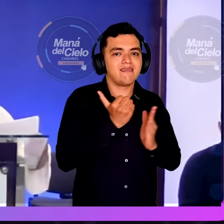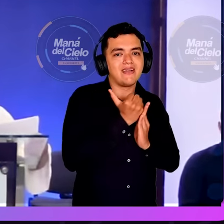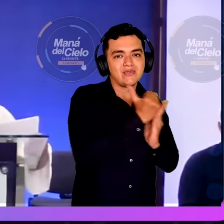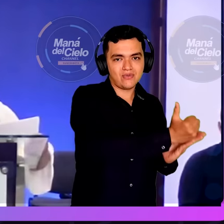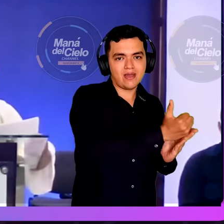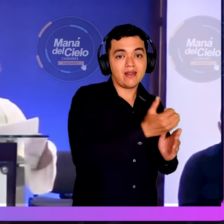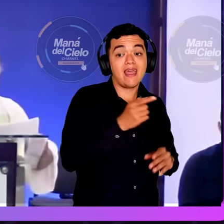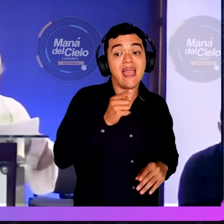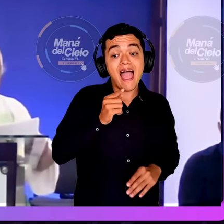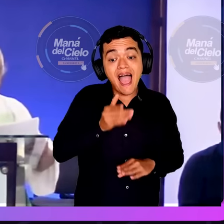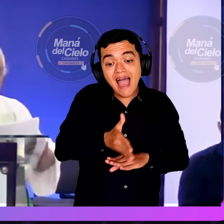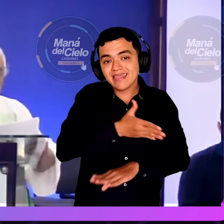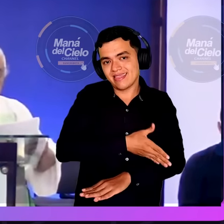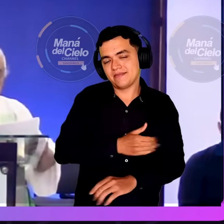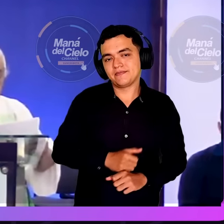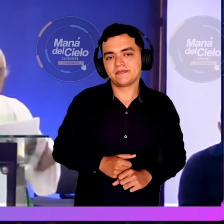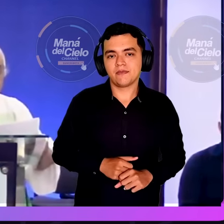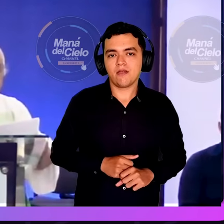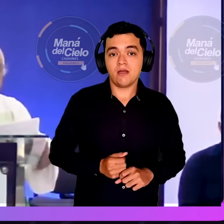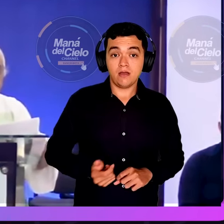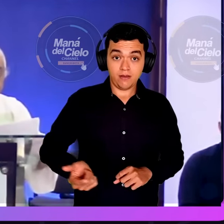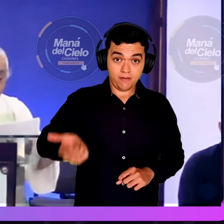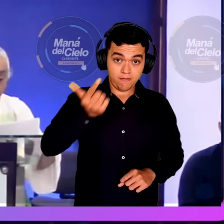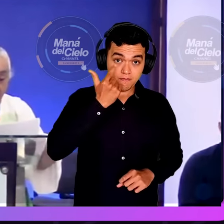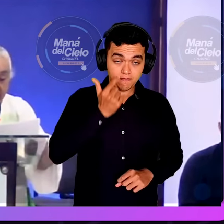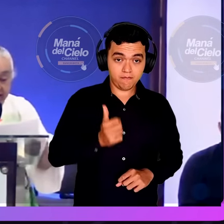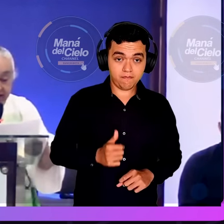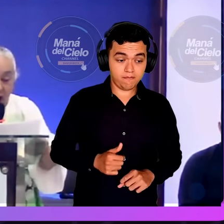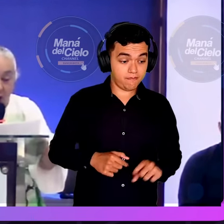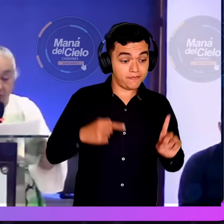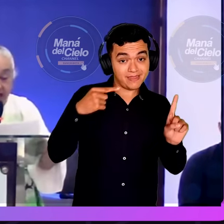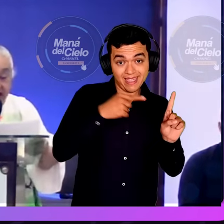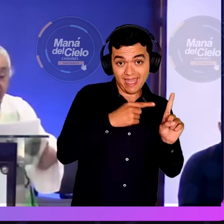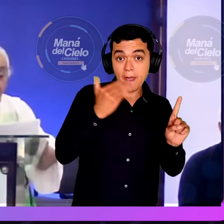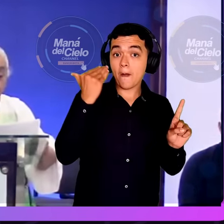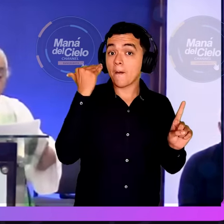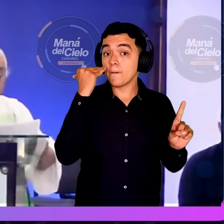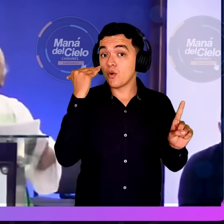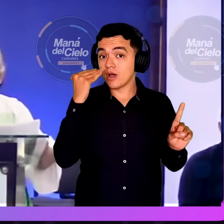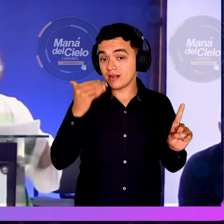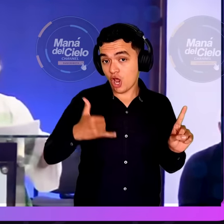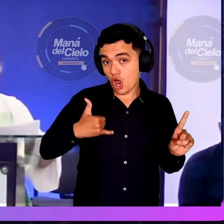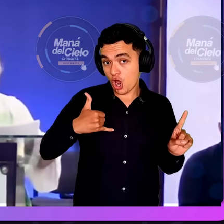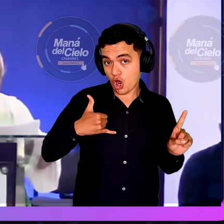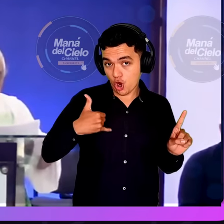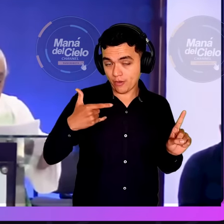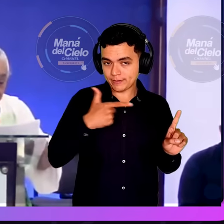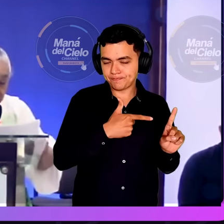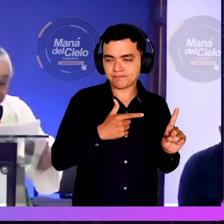ella. Entonces este rey Salomón había traído a esta humilde joven